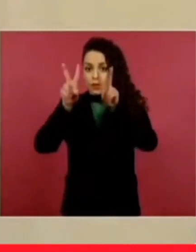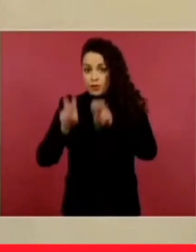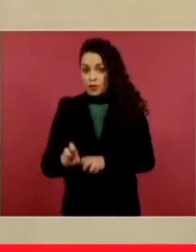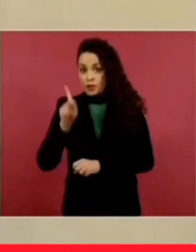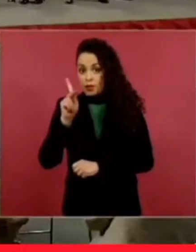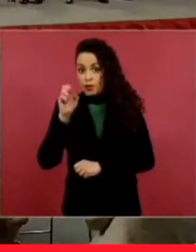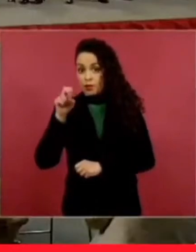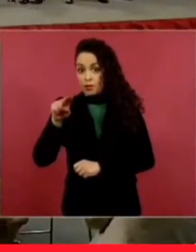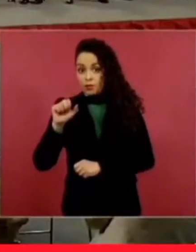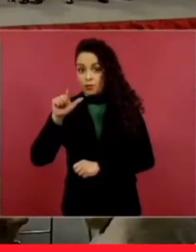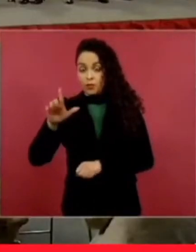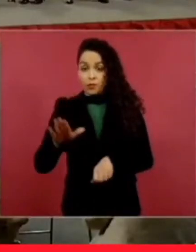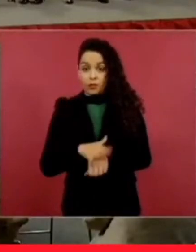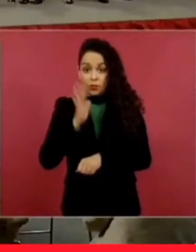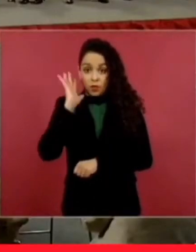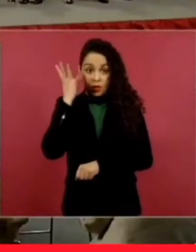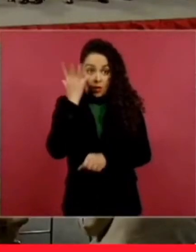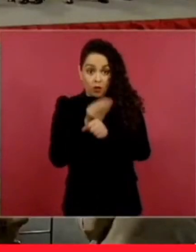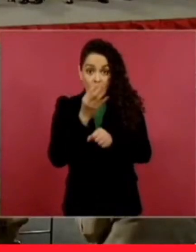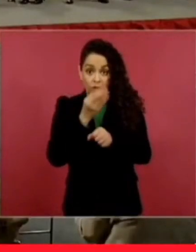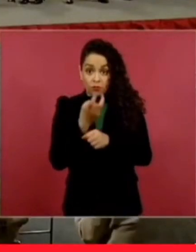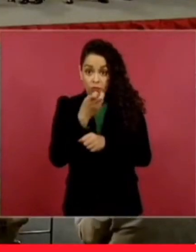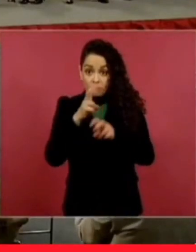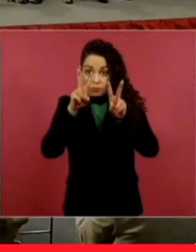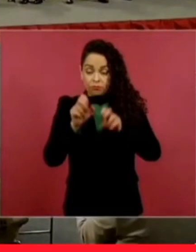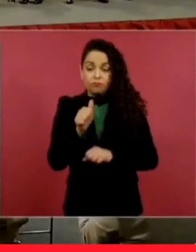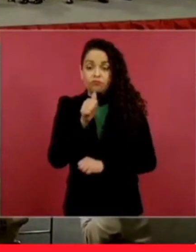ambiental. Entonces, como parte de la historia. La siguiente.